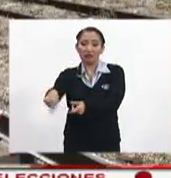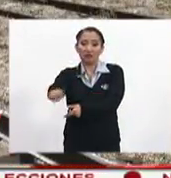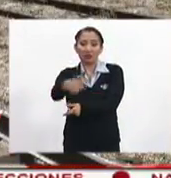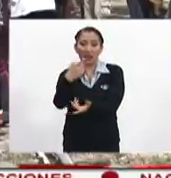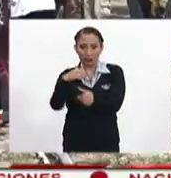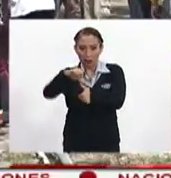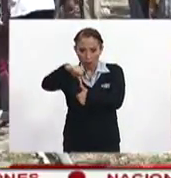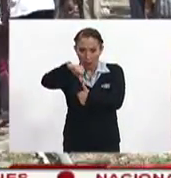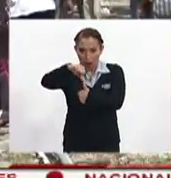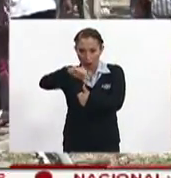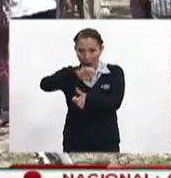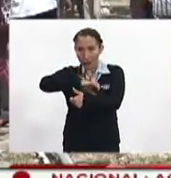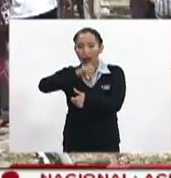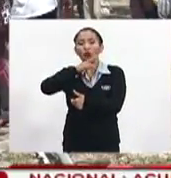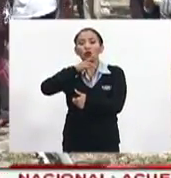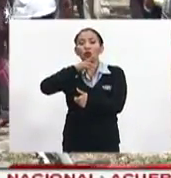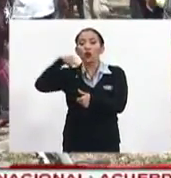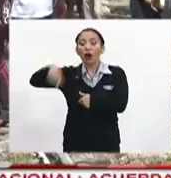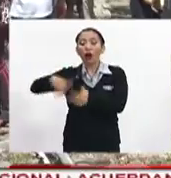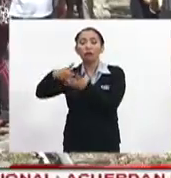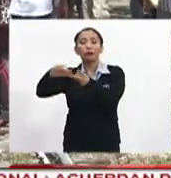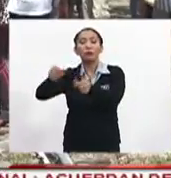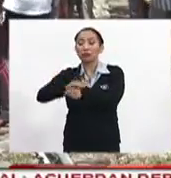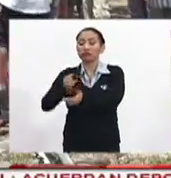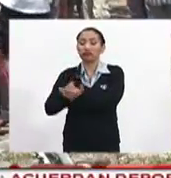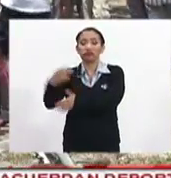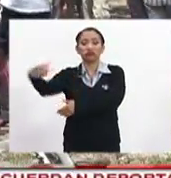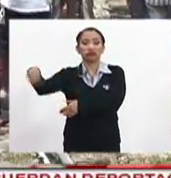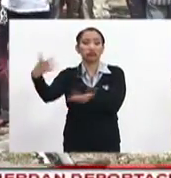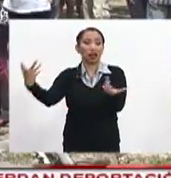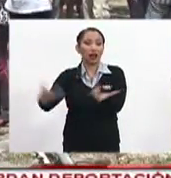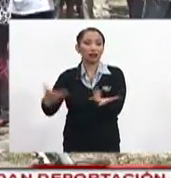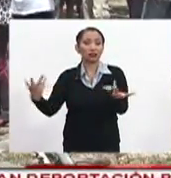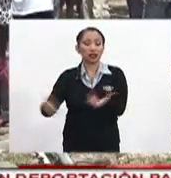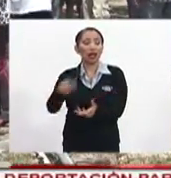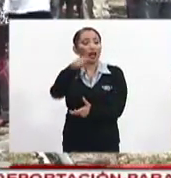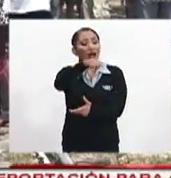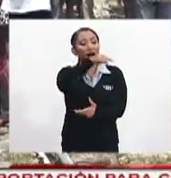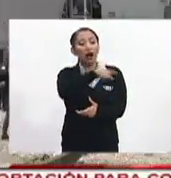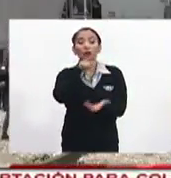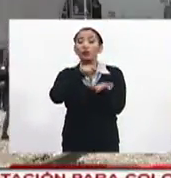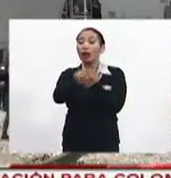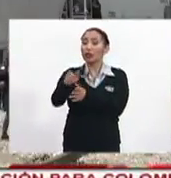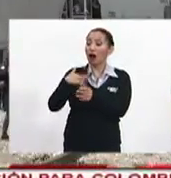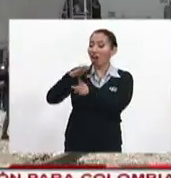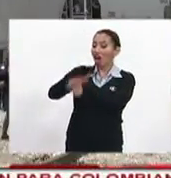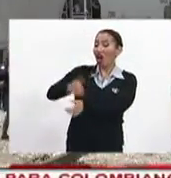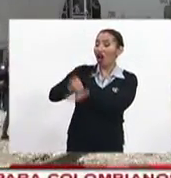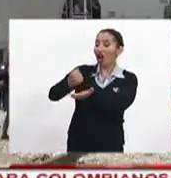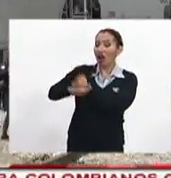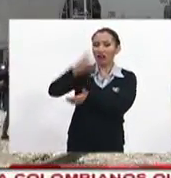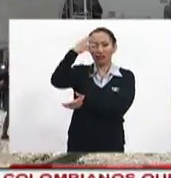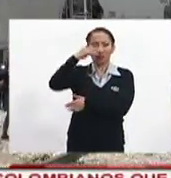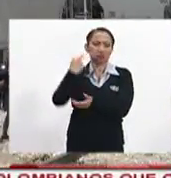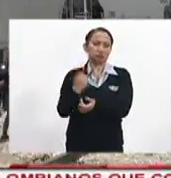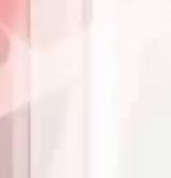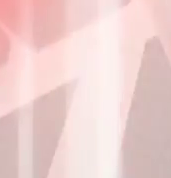migrantes centroamericanos, especialmente de Honduras, se disolvió por decisión propia y no por un tuit o presiones de Donald